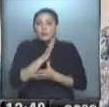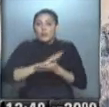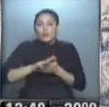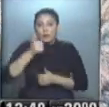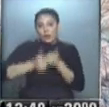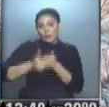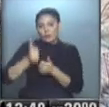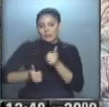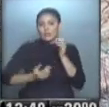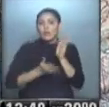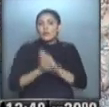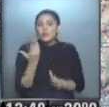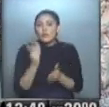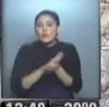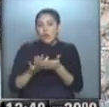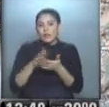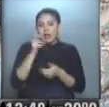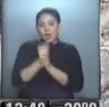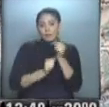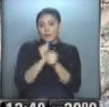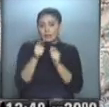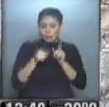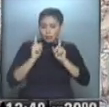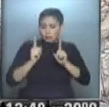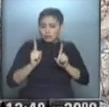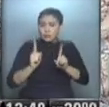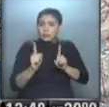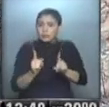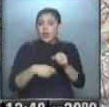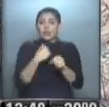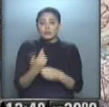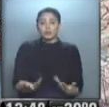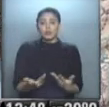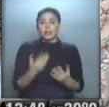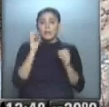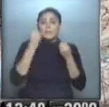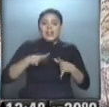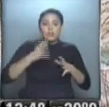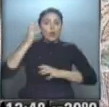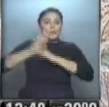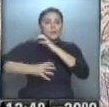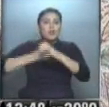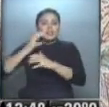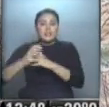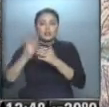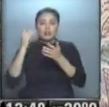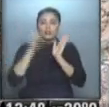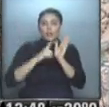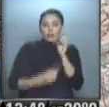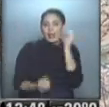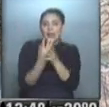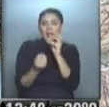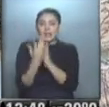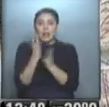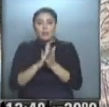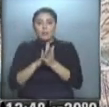competencia. Esta situación se mantuvo de forma tal que cuando se llevó adelante un proceso participativo de elaboración de normas para hacer un